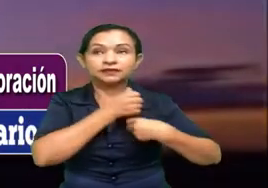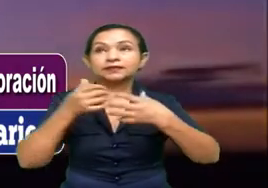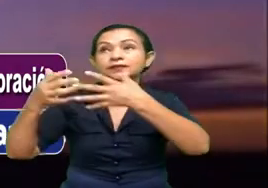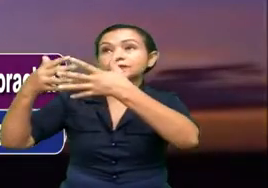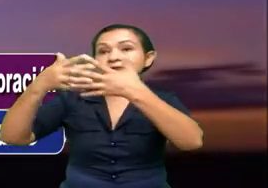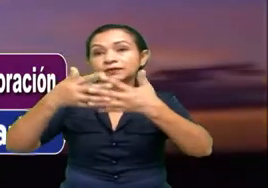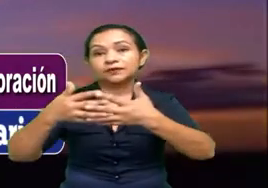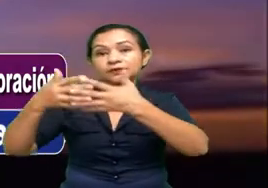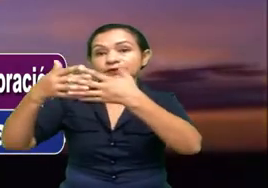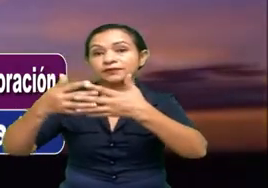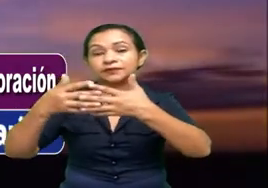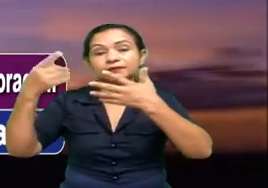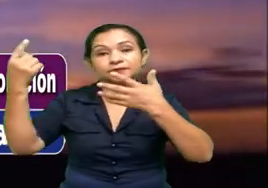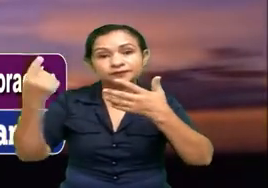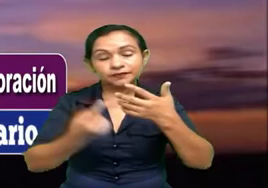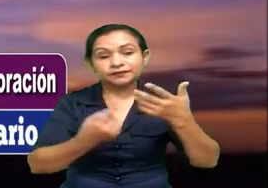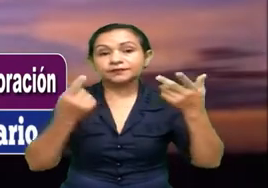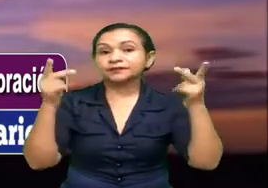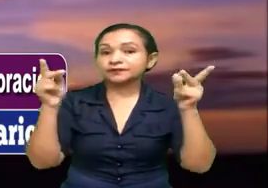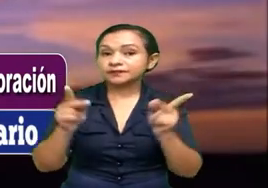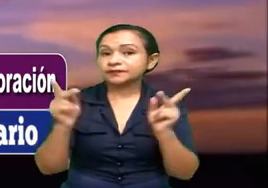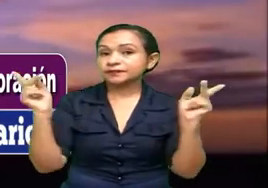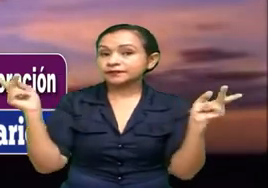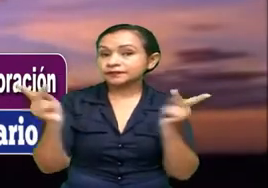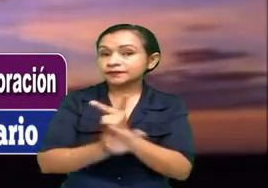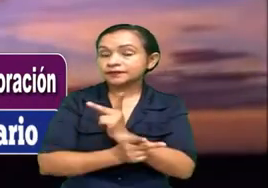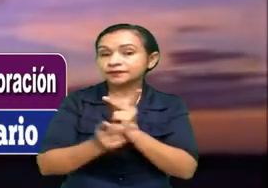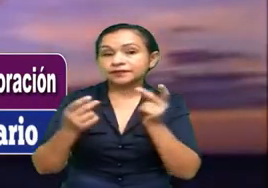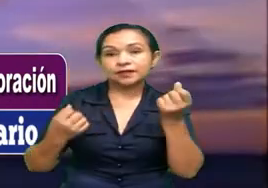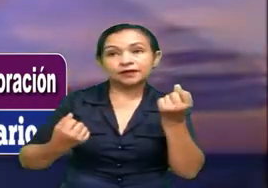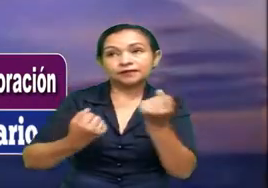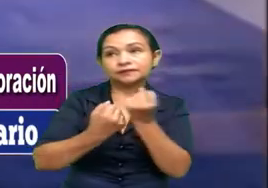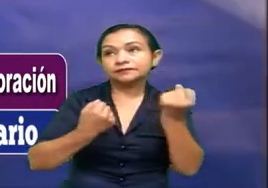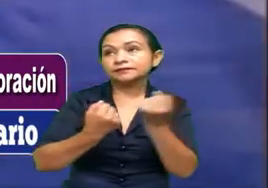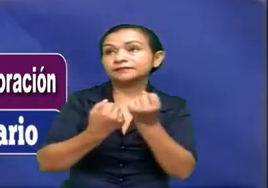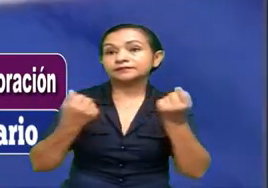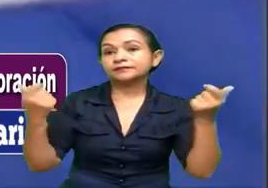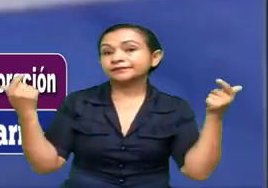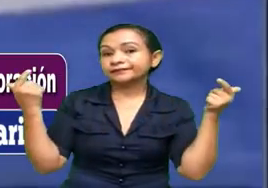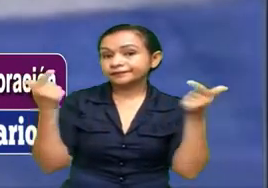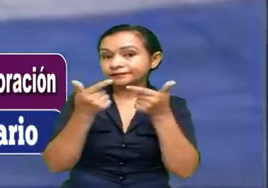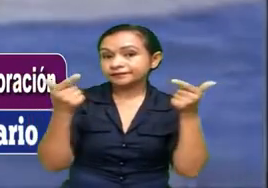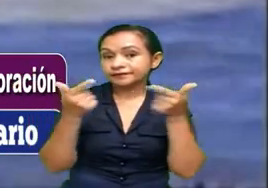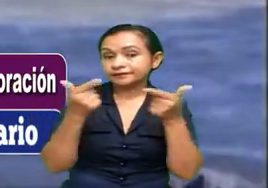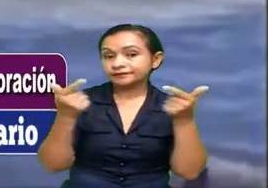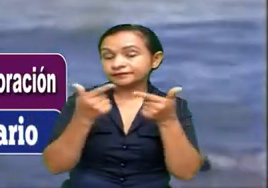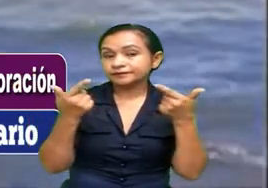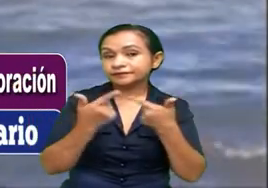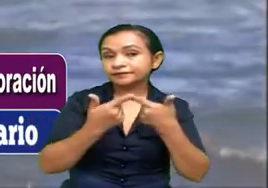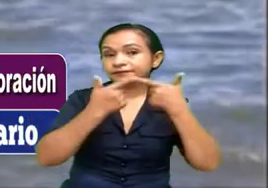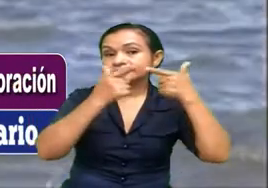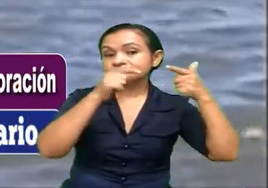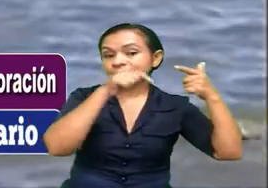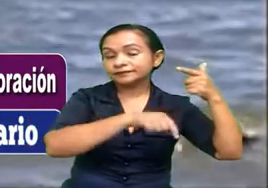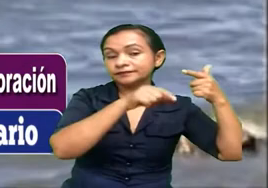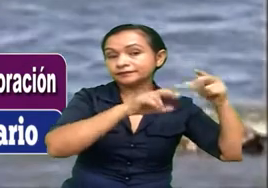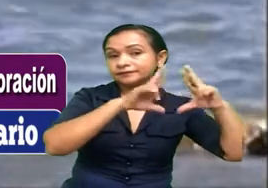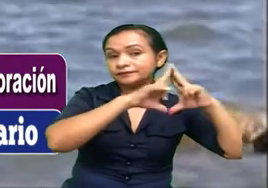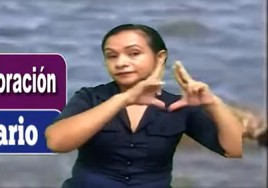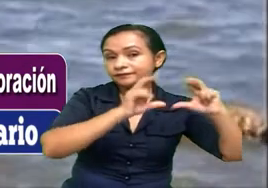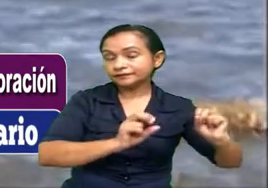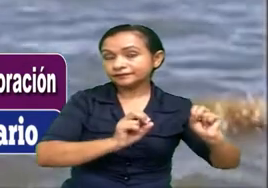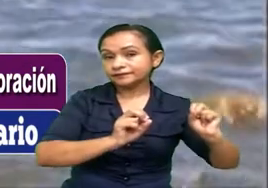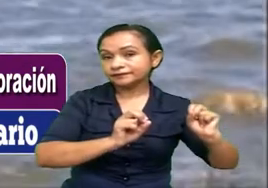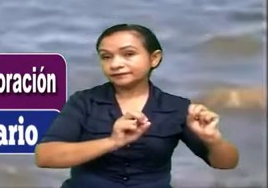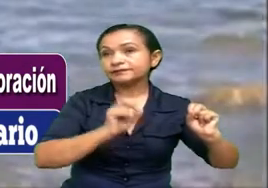norteamericanas, filibusteros, mercenarios, a apoyar al ejército democrático. Dentro